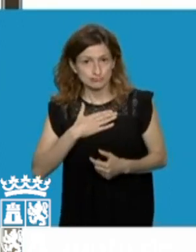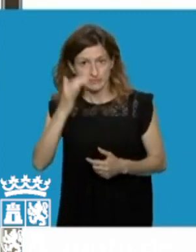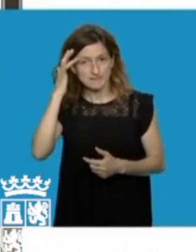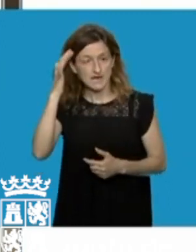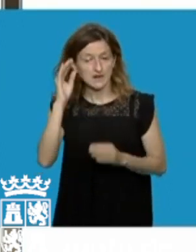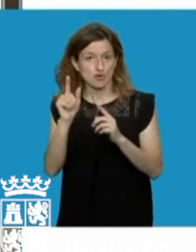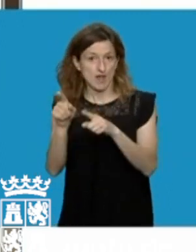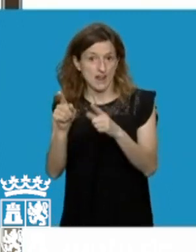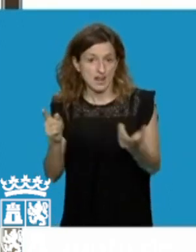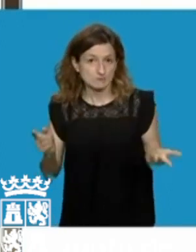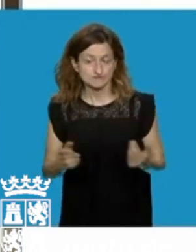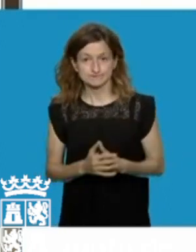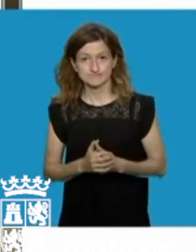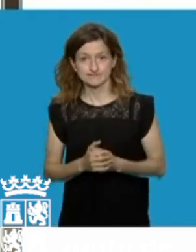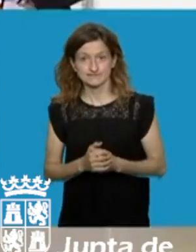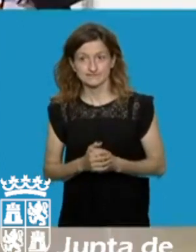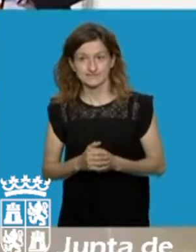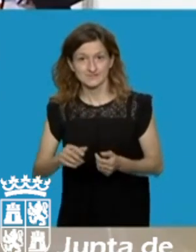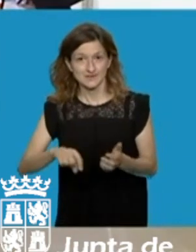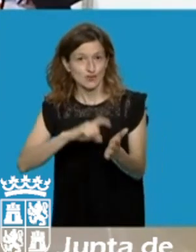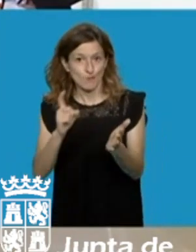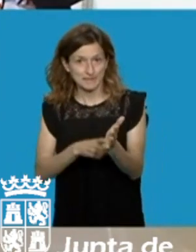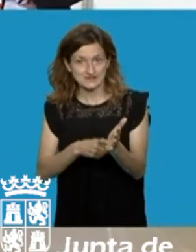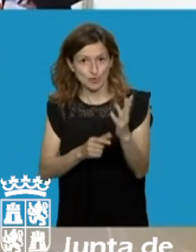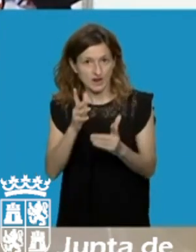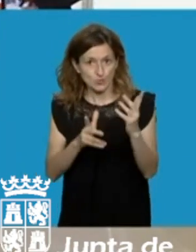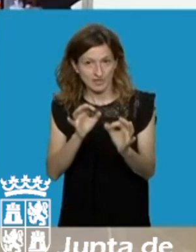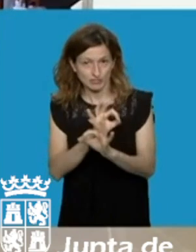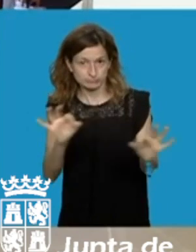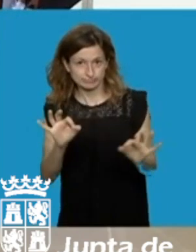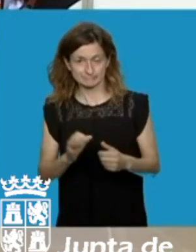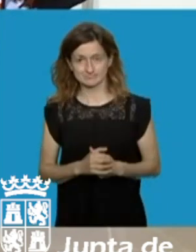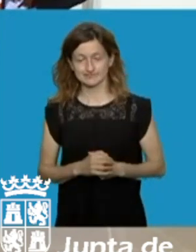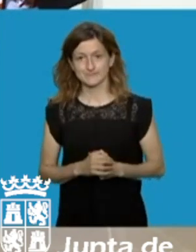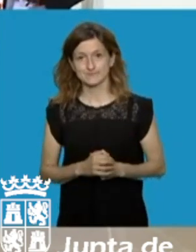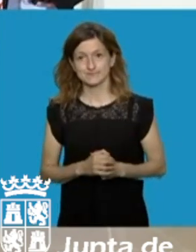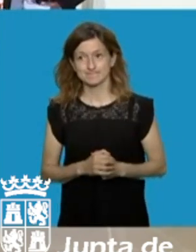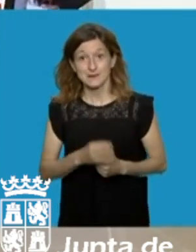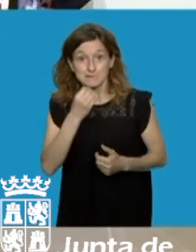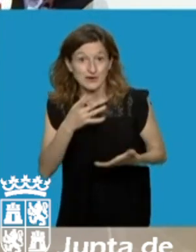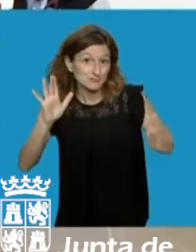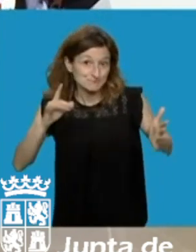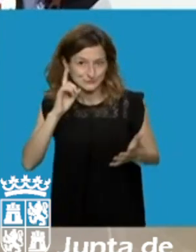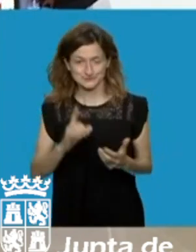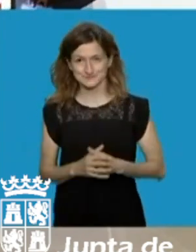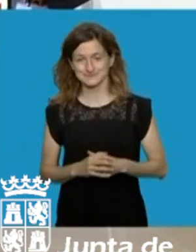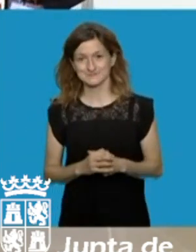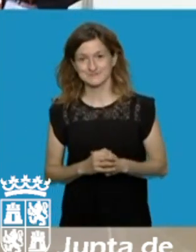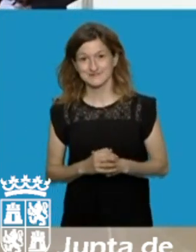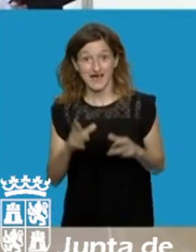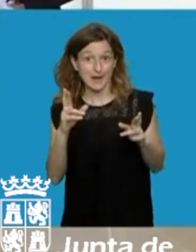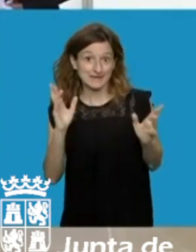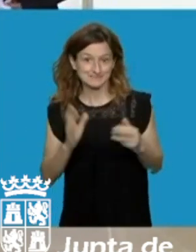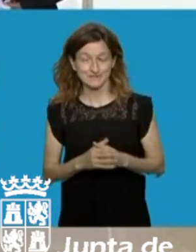él lo tiene todo calculado para que le salga bien. Pero bueno, ya veremos a